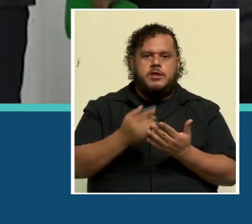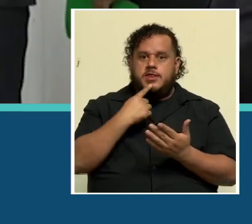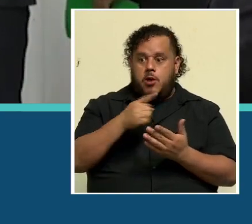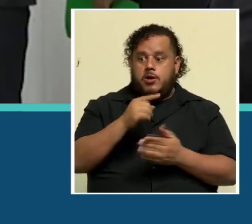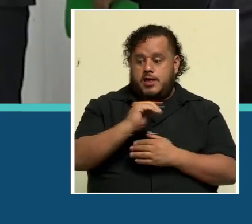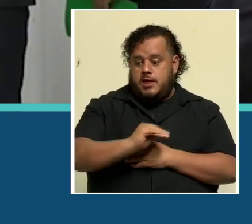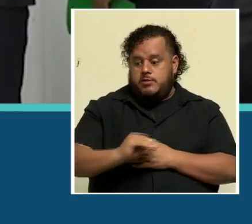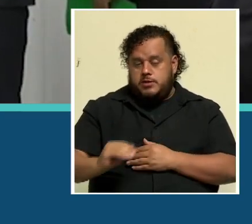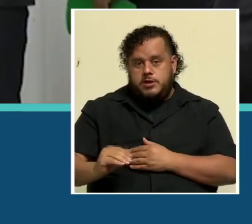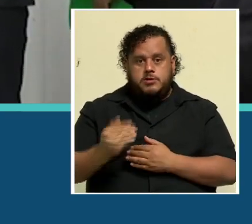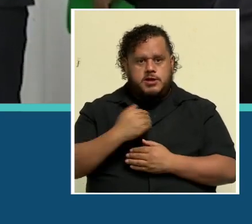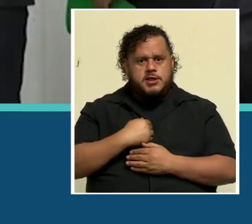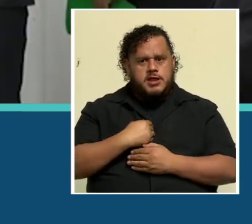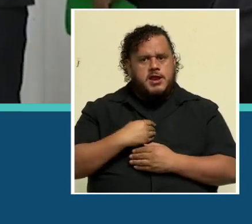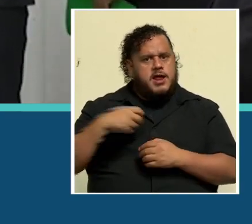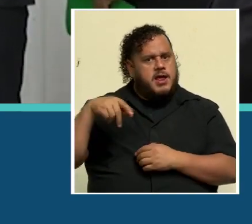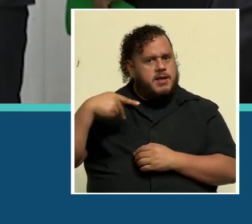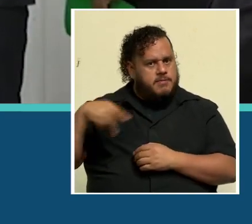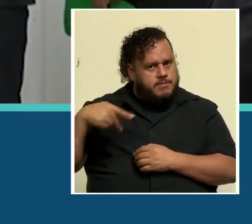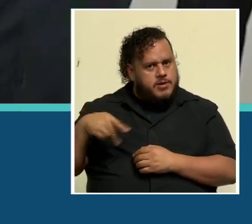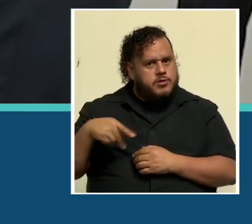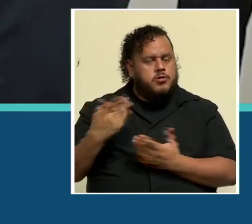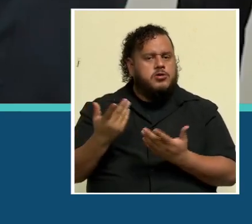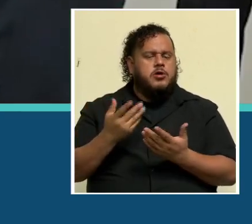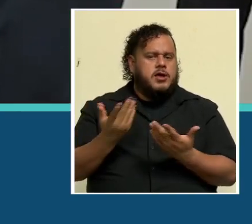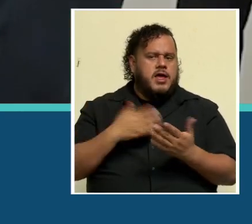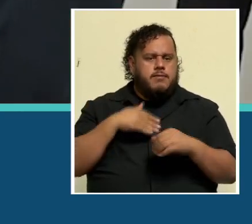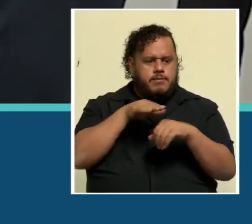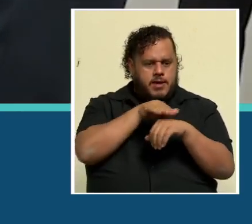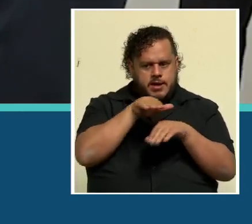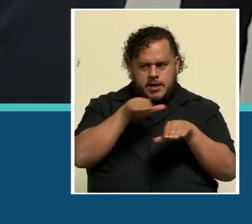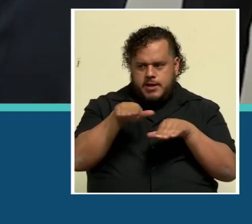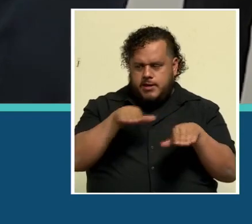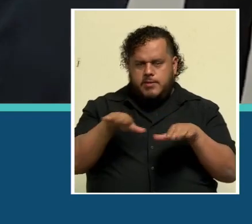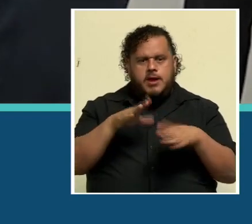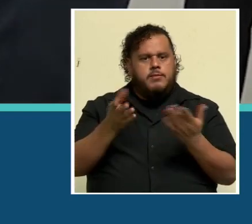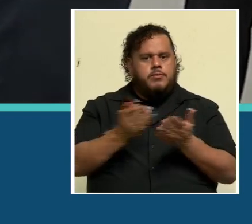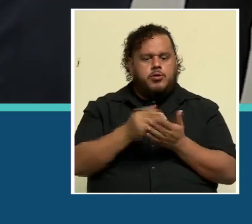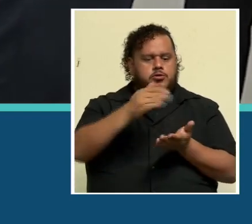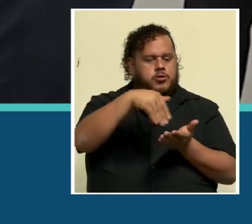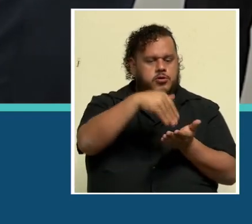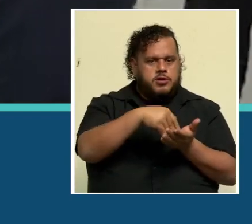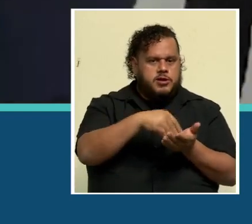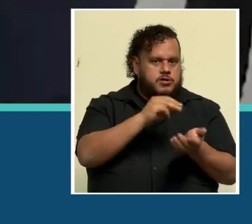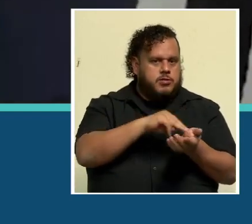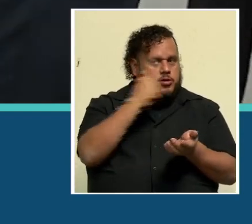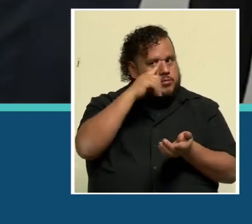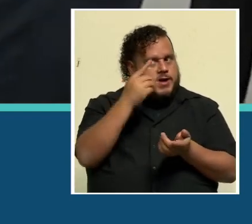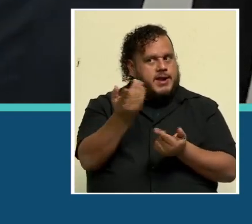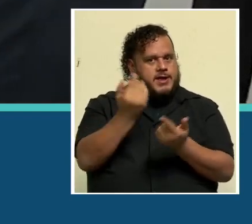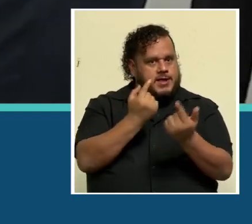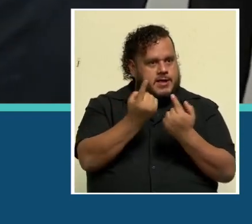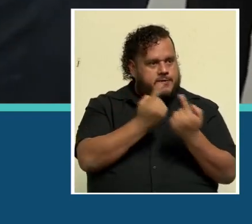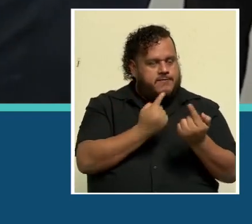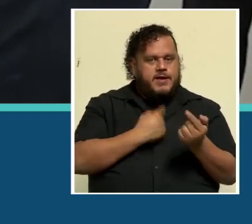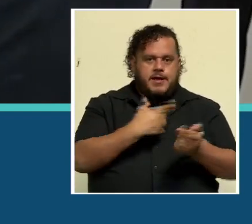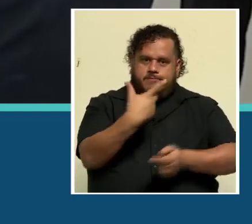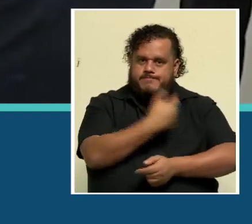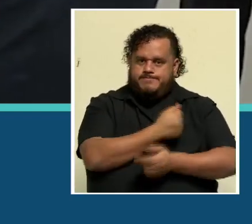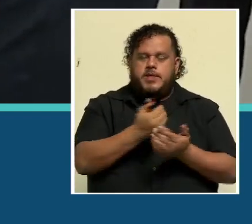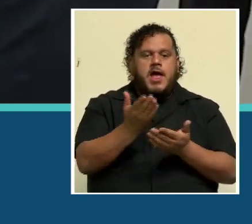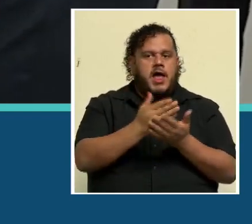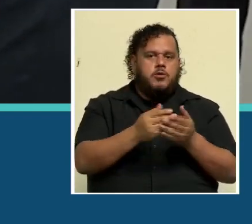con condiciones de alto riesgo serán llamados por los centros médicos donde llevan su control para que reciban la vacuna. Ese grupo incluye pacientes